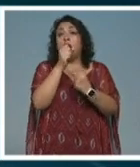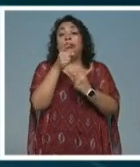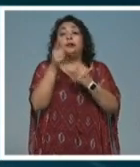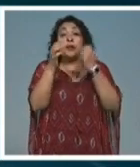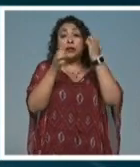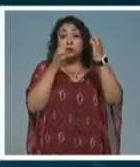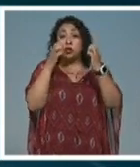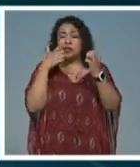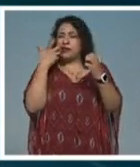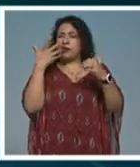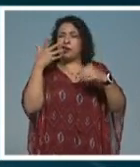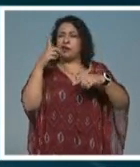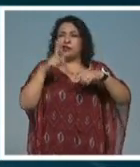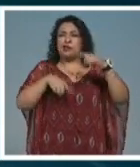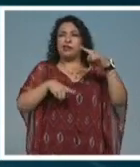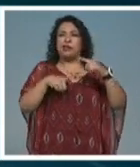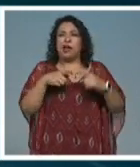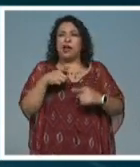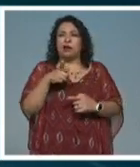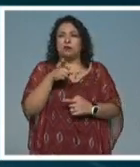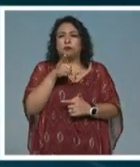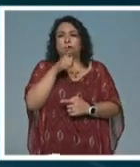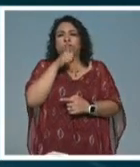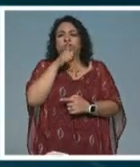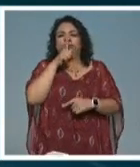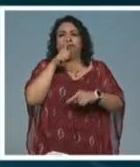propone revocar el silencio.